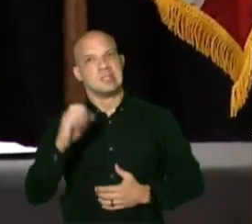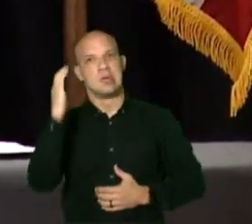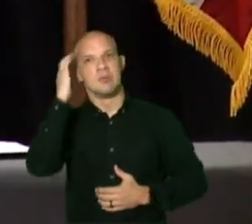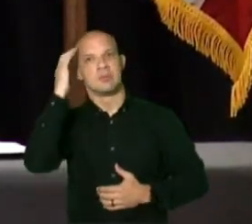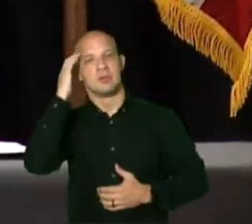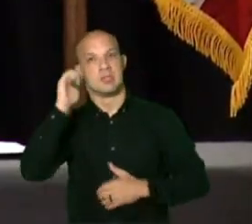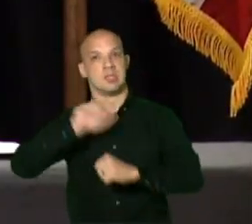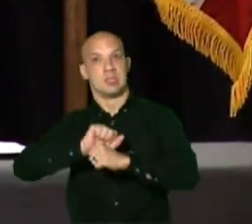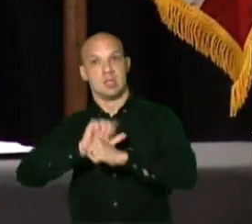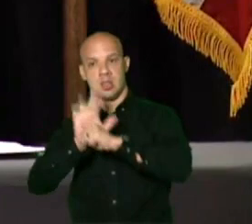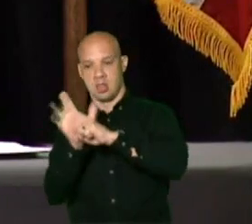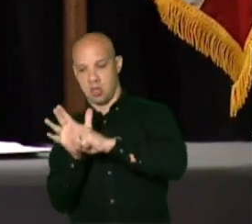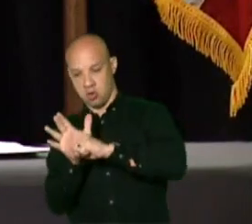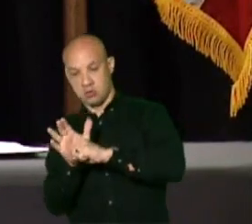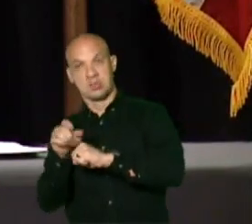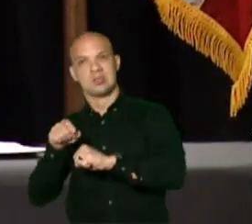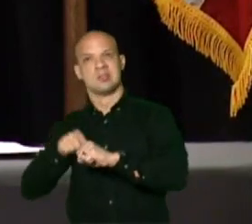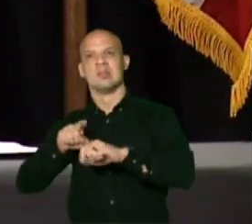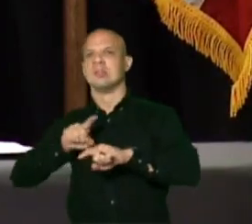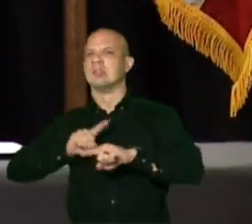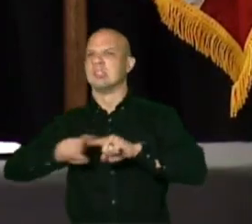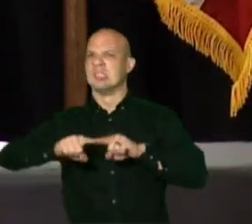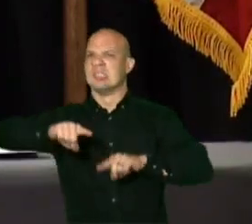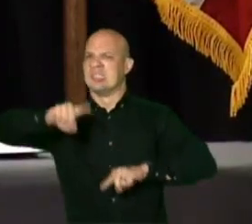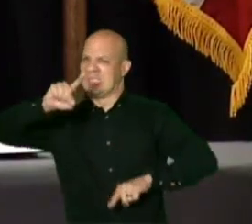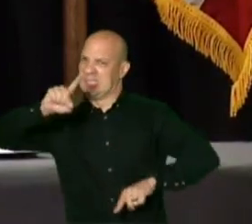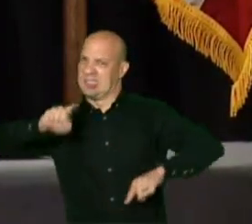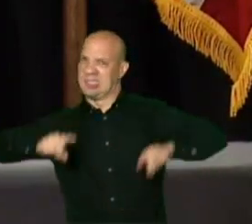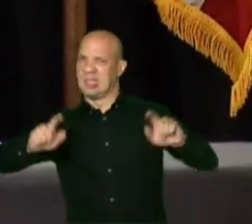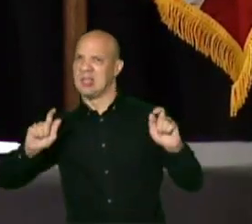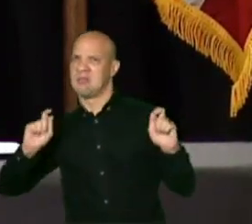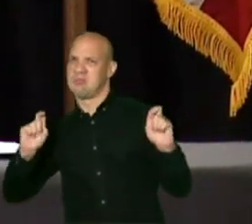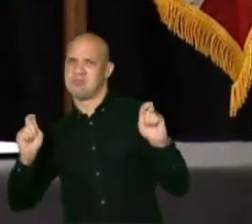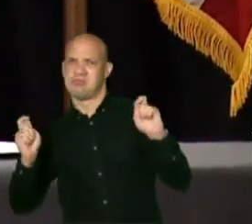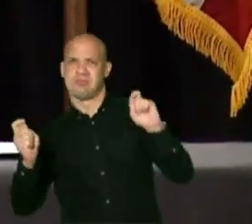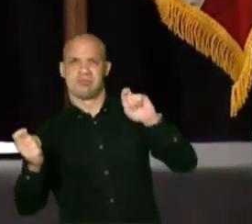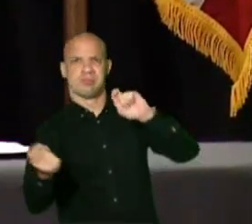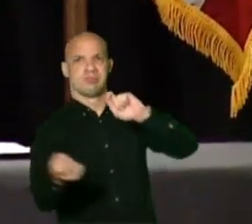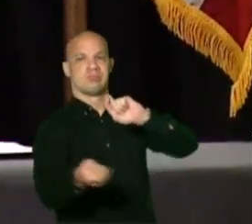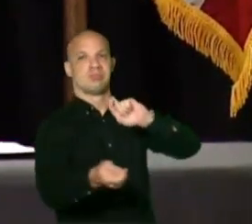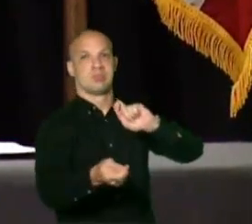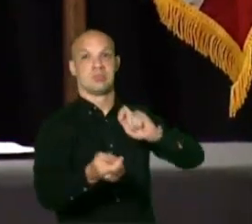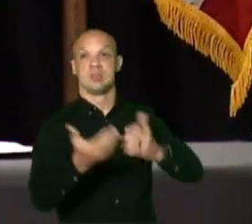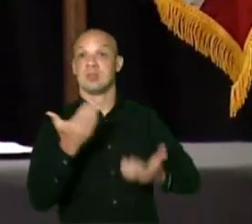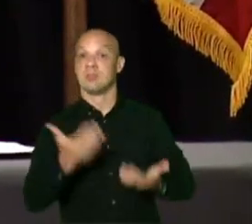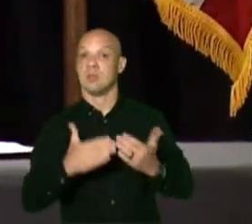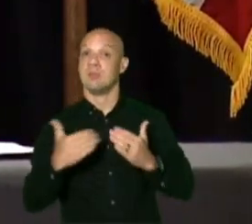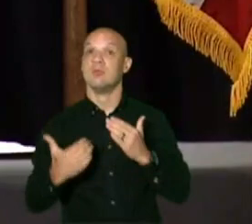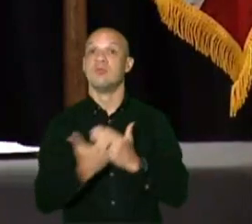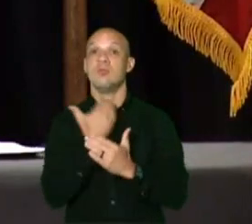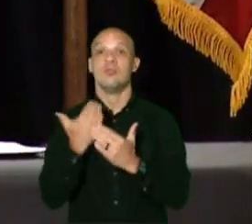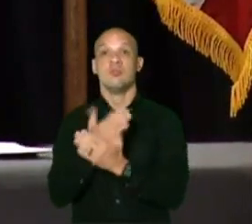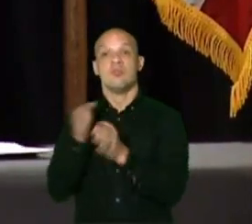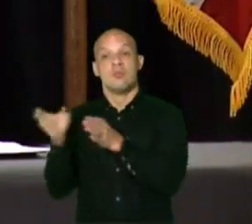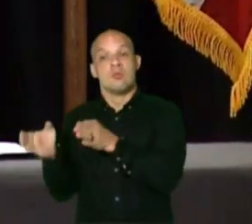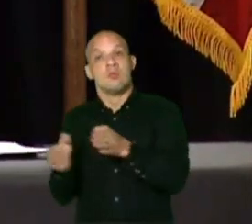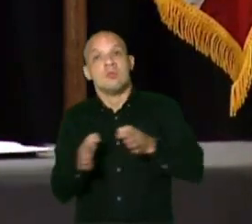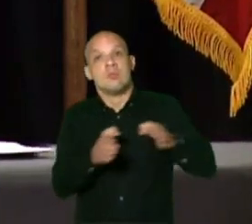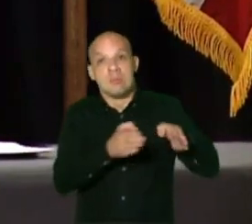COVID-19 representa un escenario dinámico y cambiante en el cual puedan requerirse nuevas estrategias